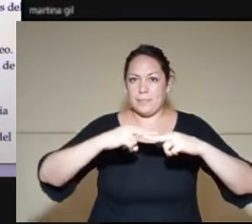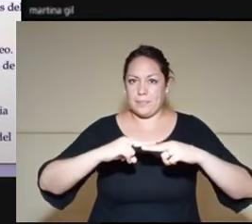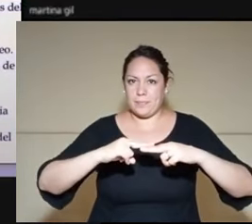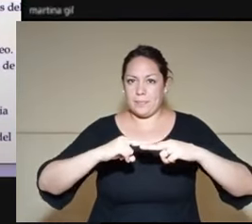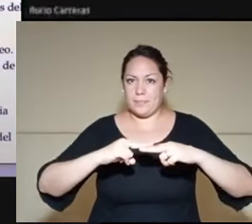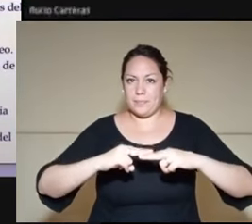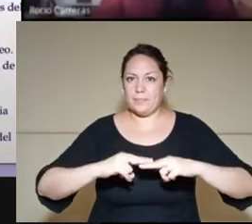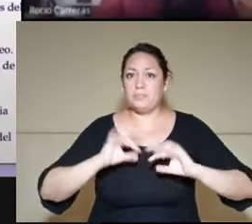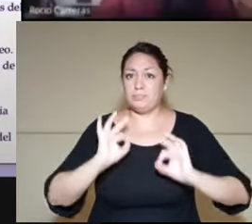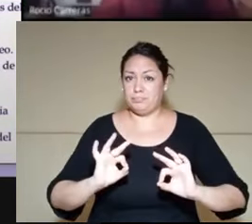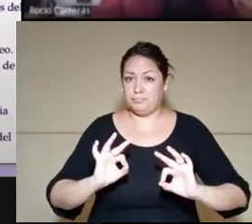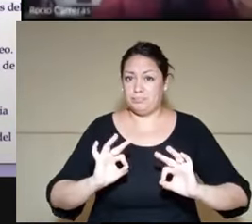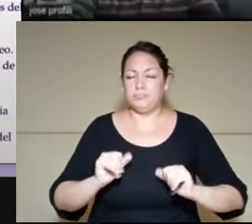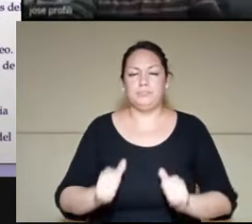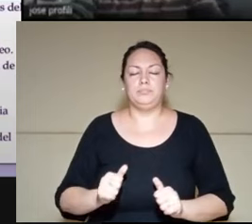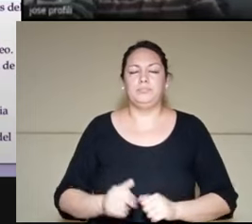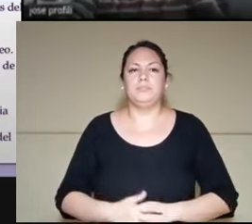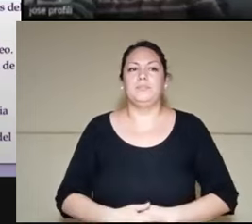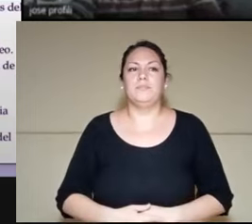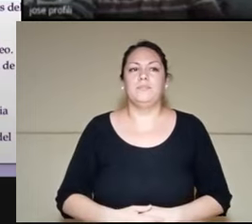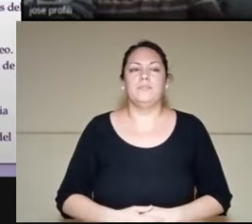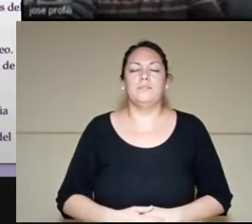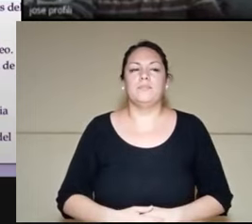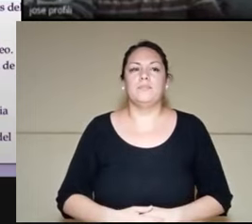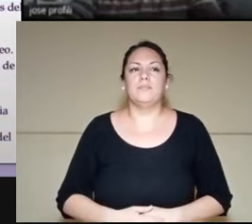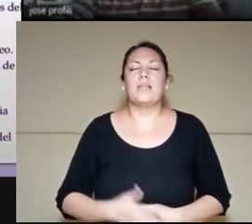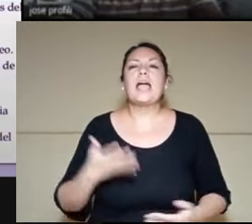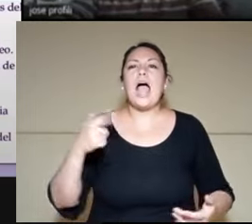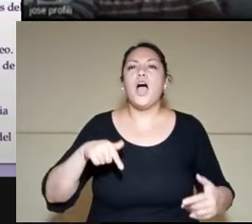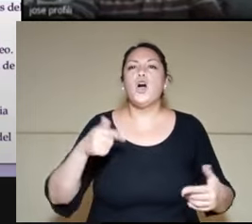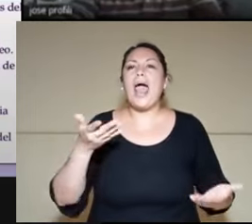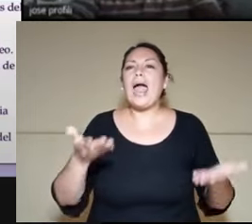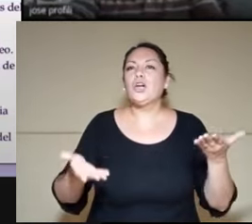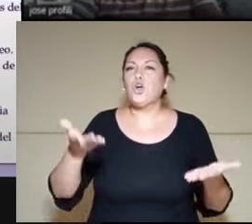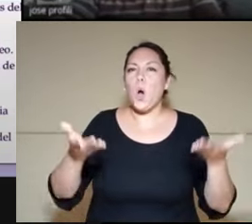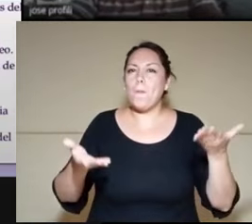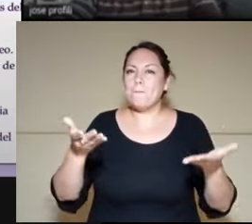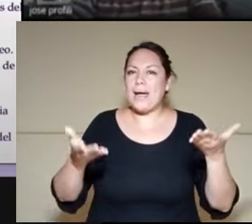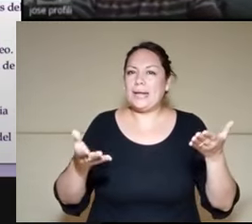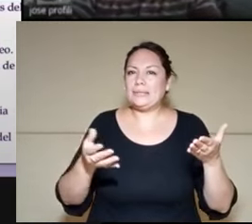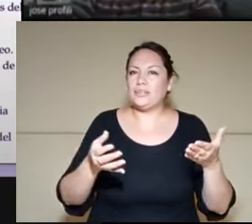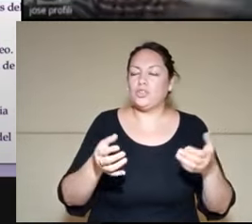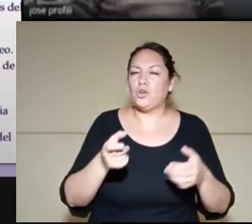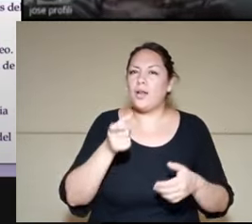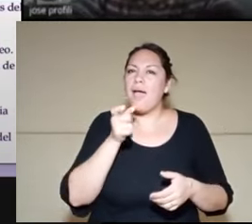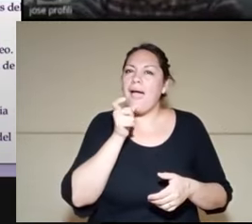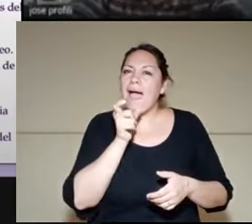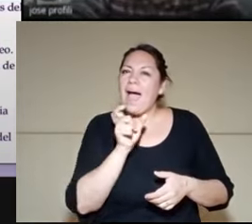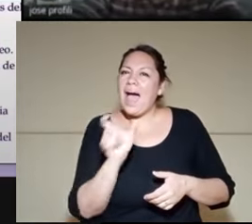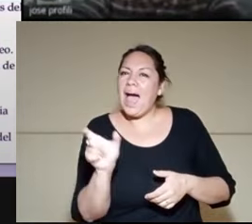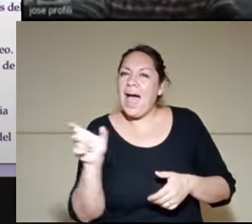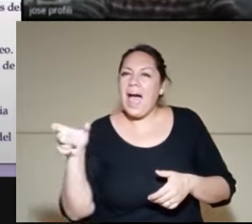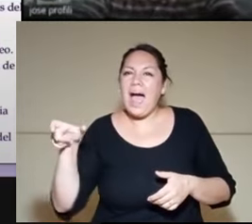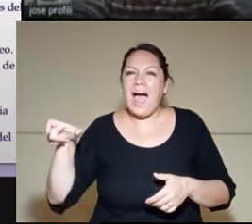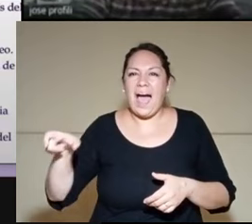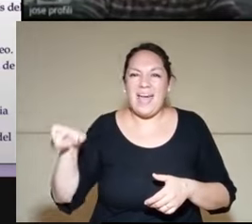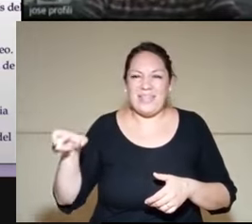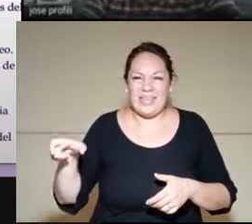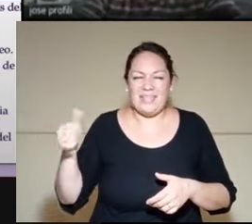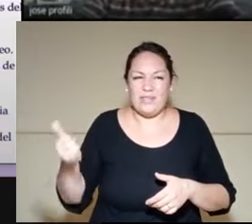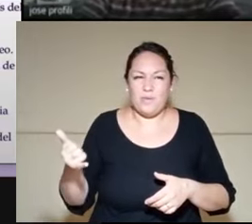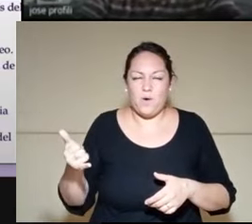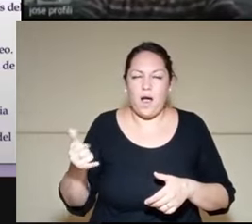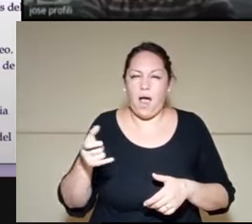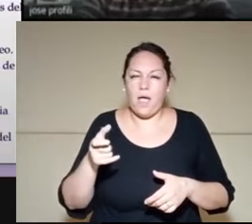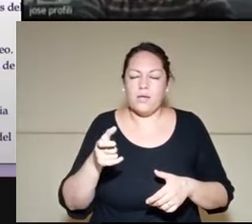Sí, profe. Sí, Bien. profe. Bien, términos de relación y comparación. Hay varios adjetivos que van a describir las relaciones del